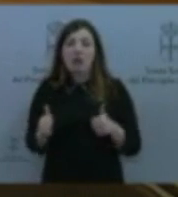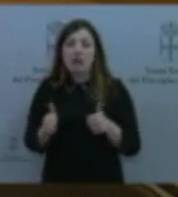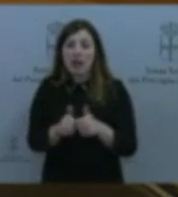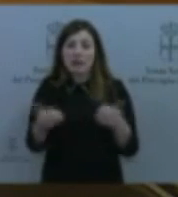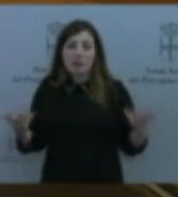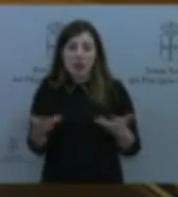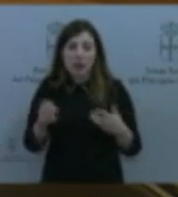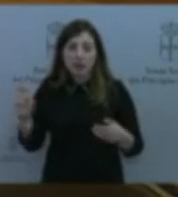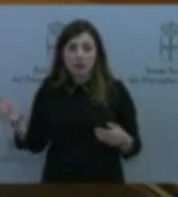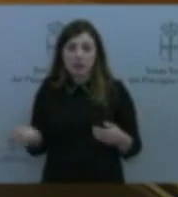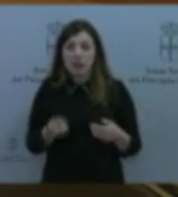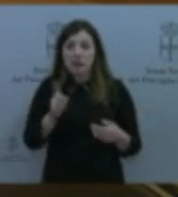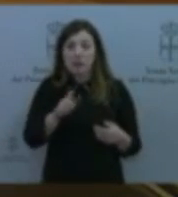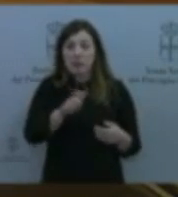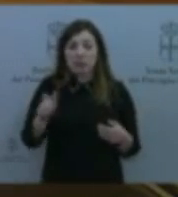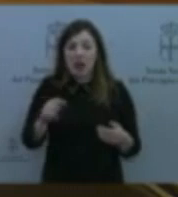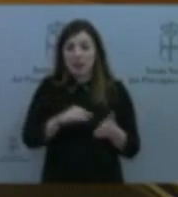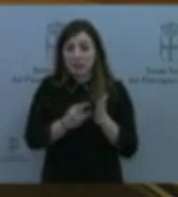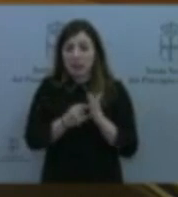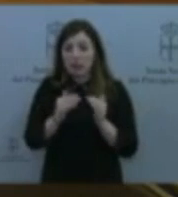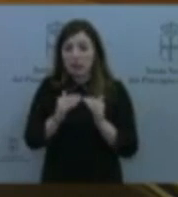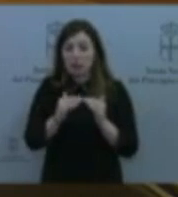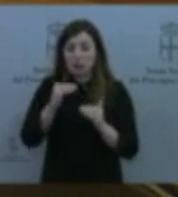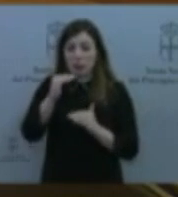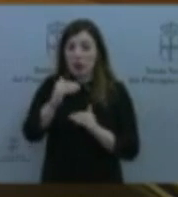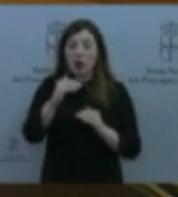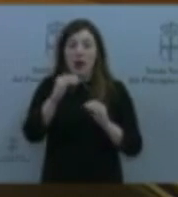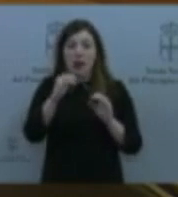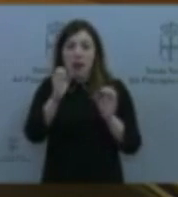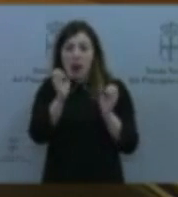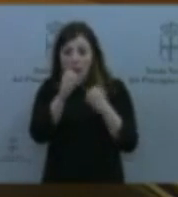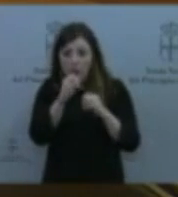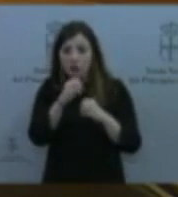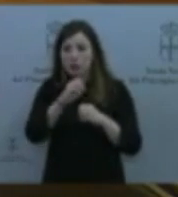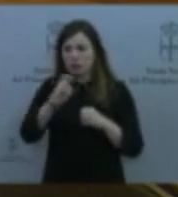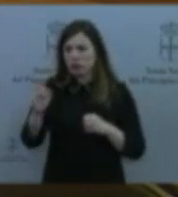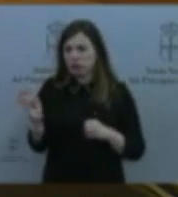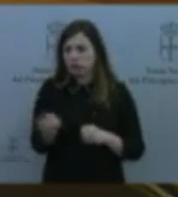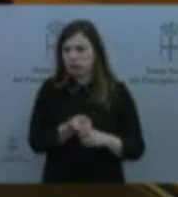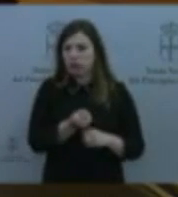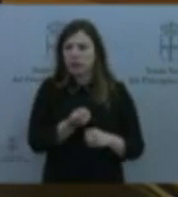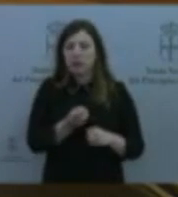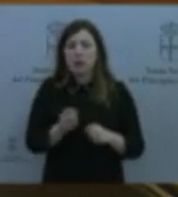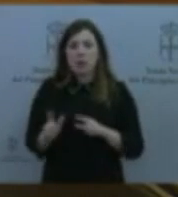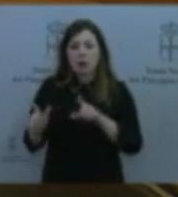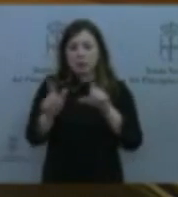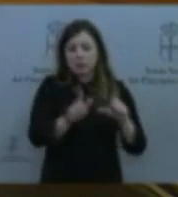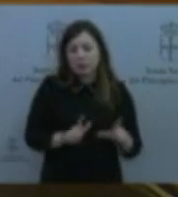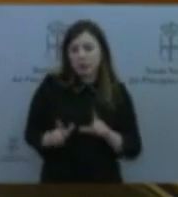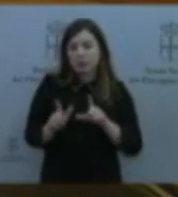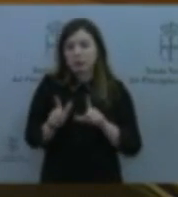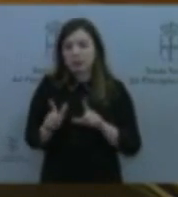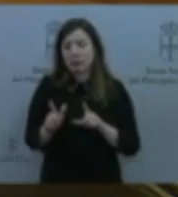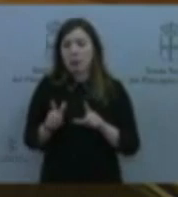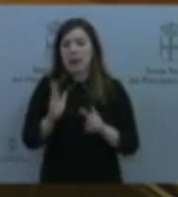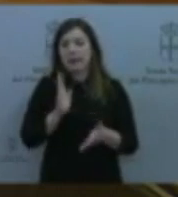¿no? Laboratorios, todos los que quiera, radiodiagnóstico, radioterapia, documentación y